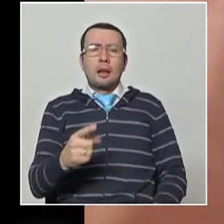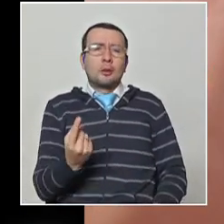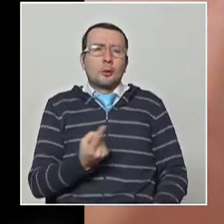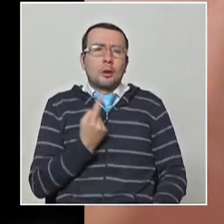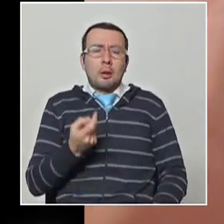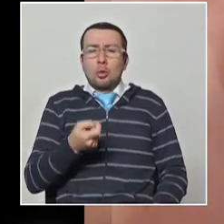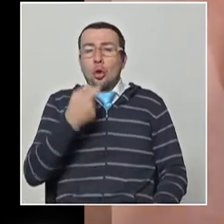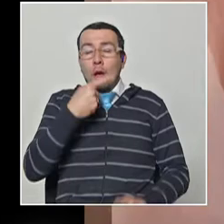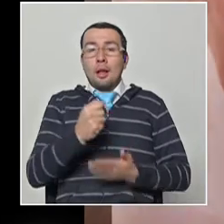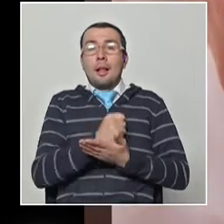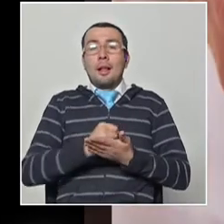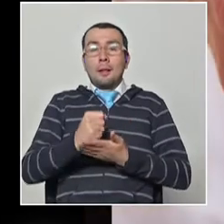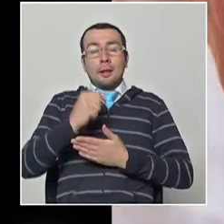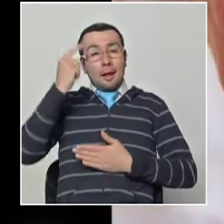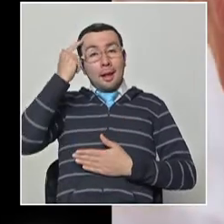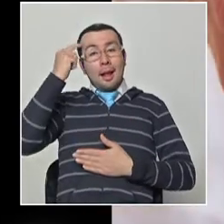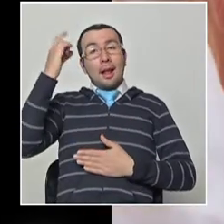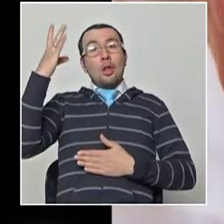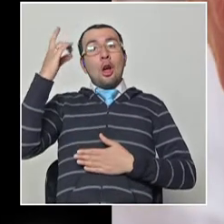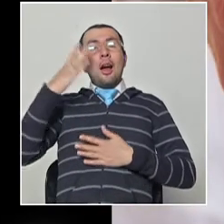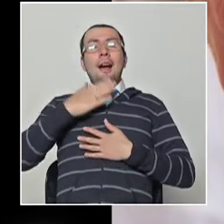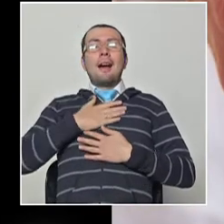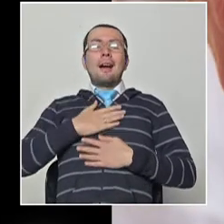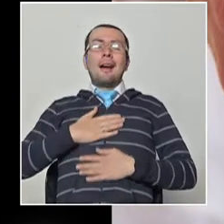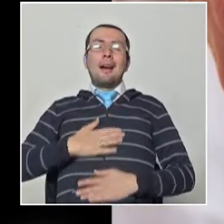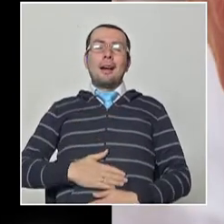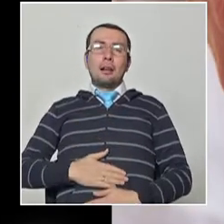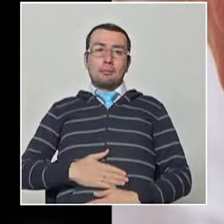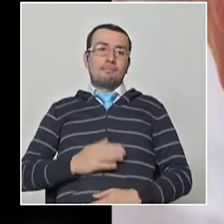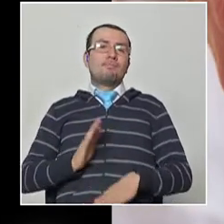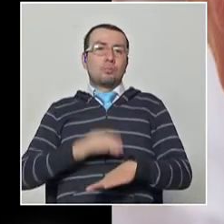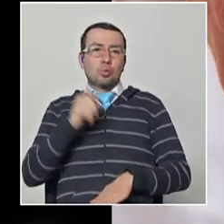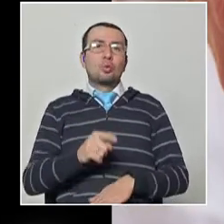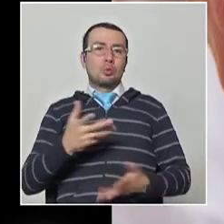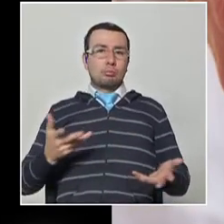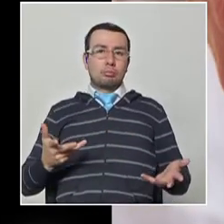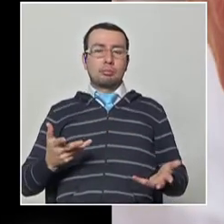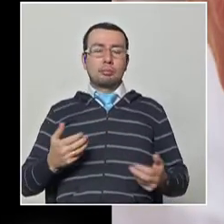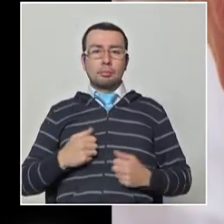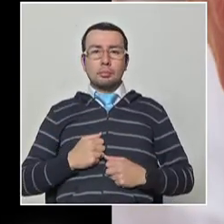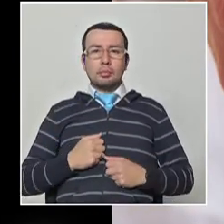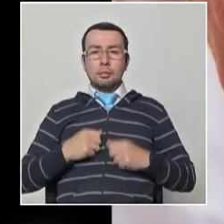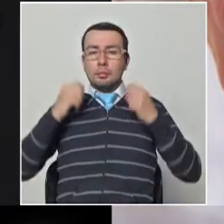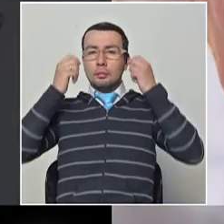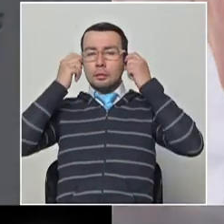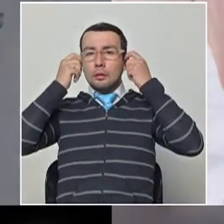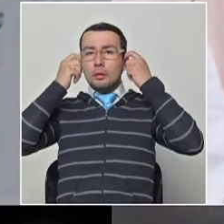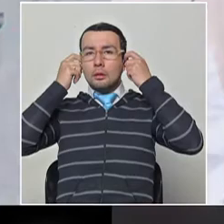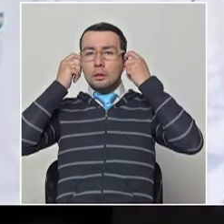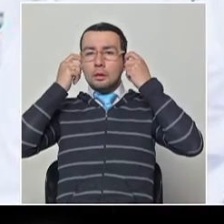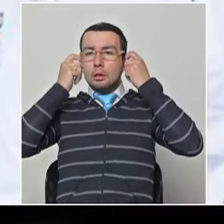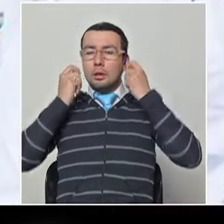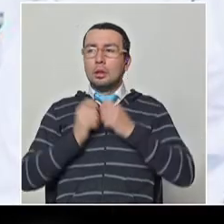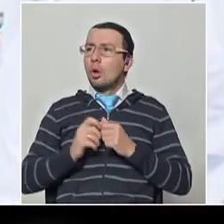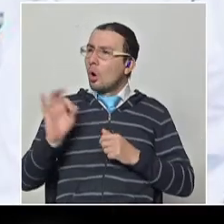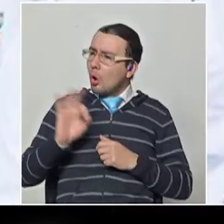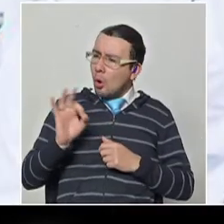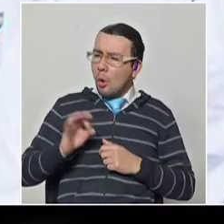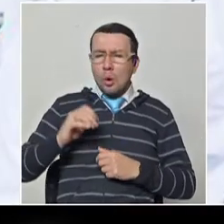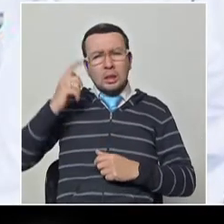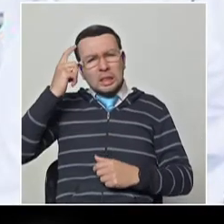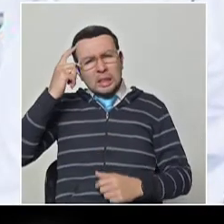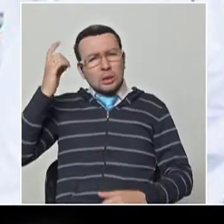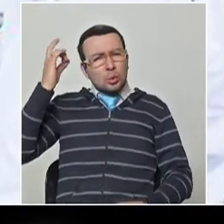analgésico que dijeron que era muy bueno para el dolor de cabeza que la mayoría de los dolores de cabeza pueden ser por